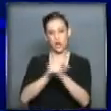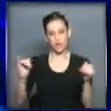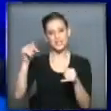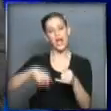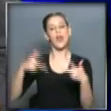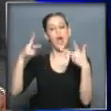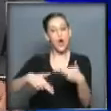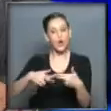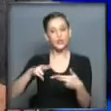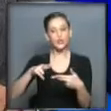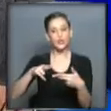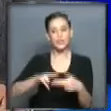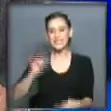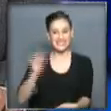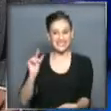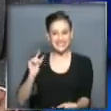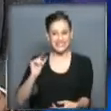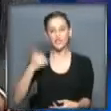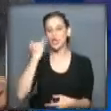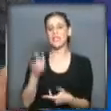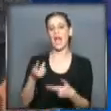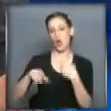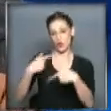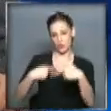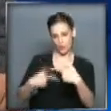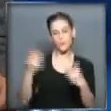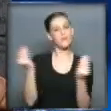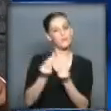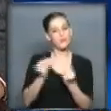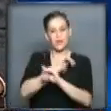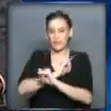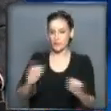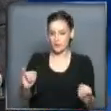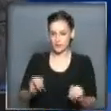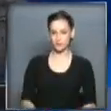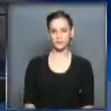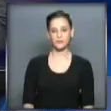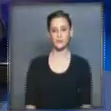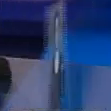vamos a un corte muy, muy chiquito y ya volvemos con mucha más información.